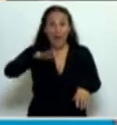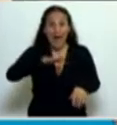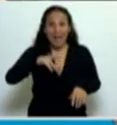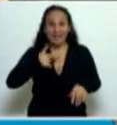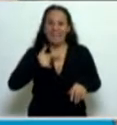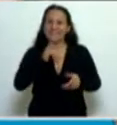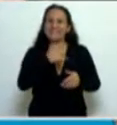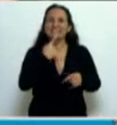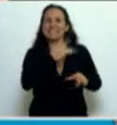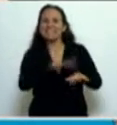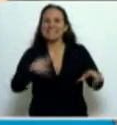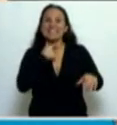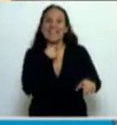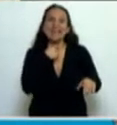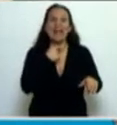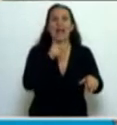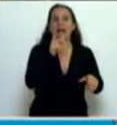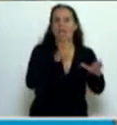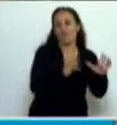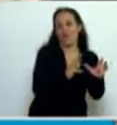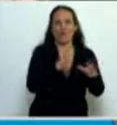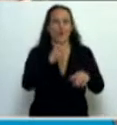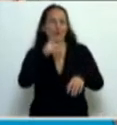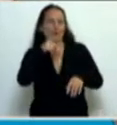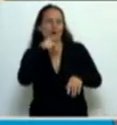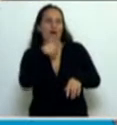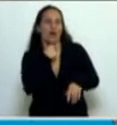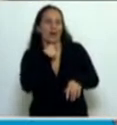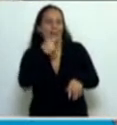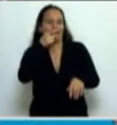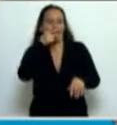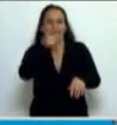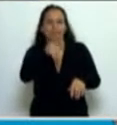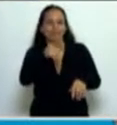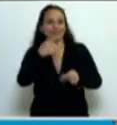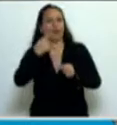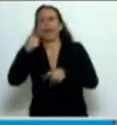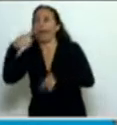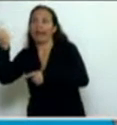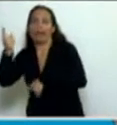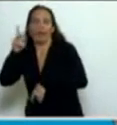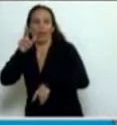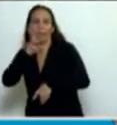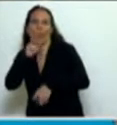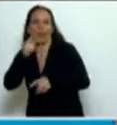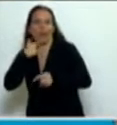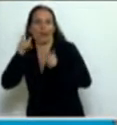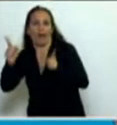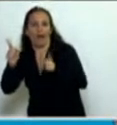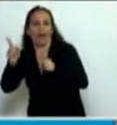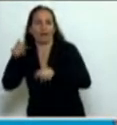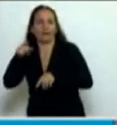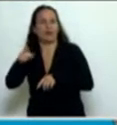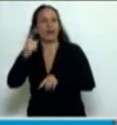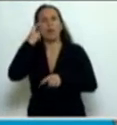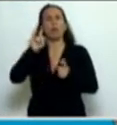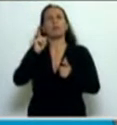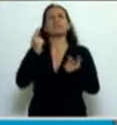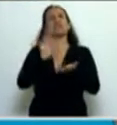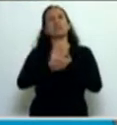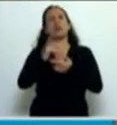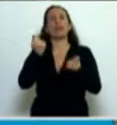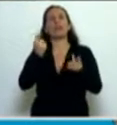de 10, 11 años que decía: cuando sea grande quiero ser rico, por eso me voy a afiliar a la AFJP máxima. En mi